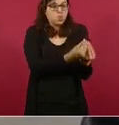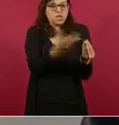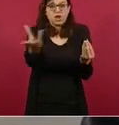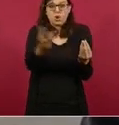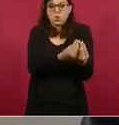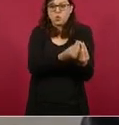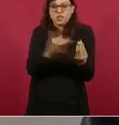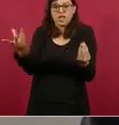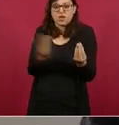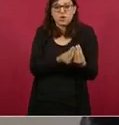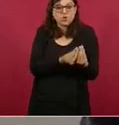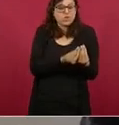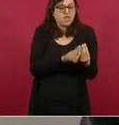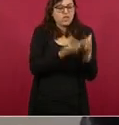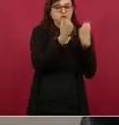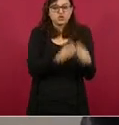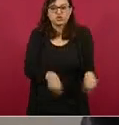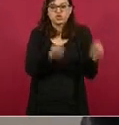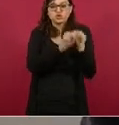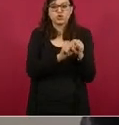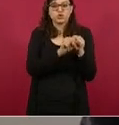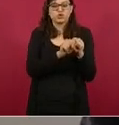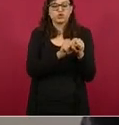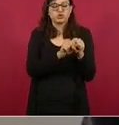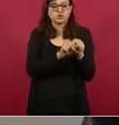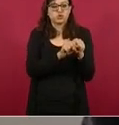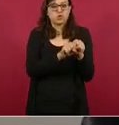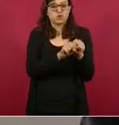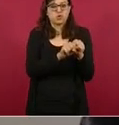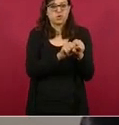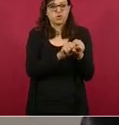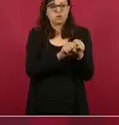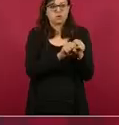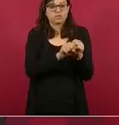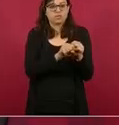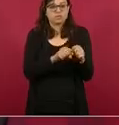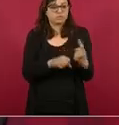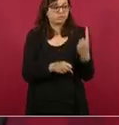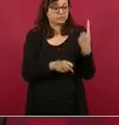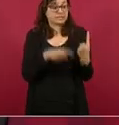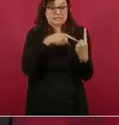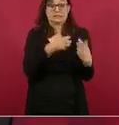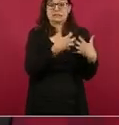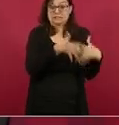se inscribían como socios, como accionistas, ya con eso